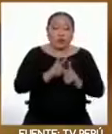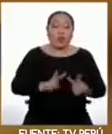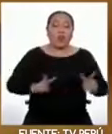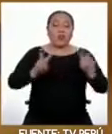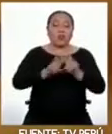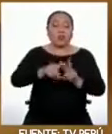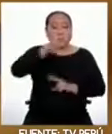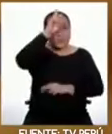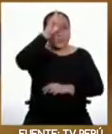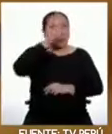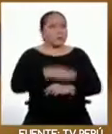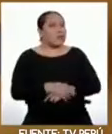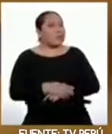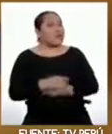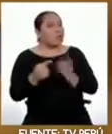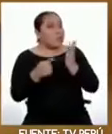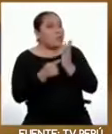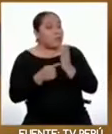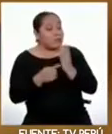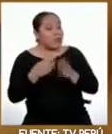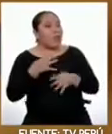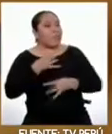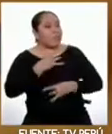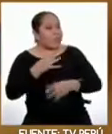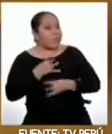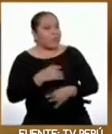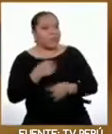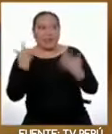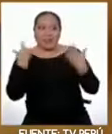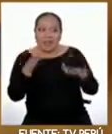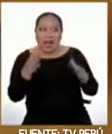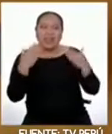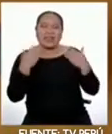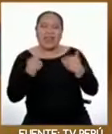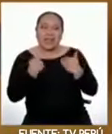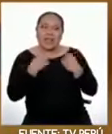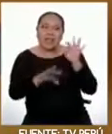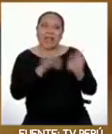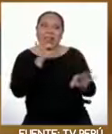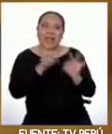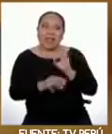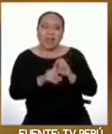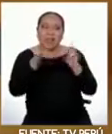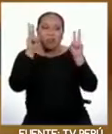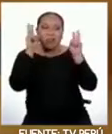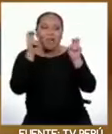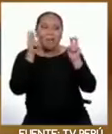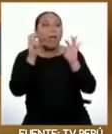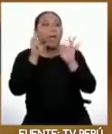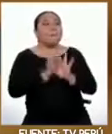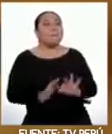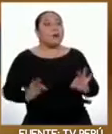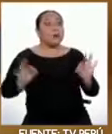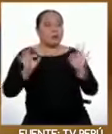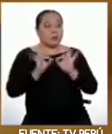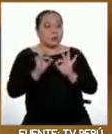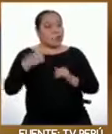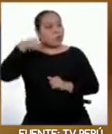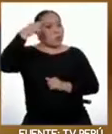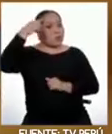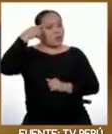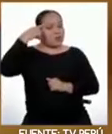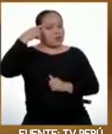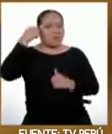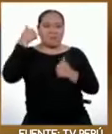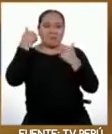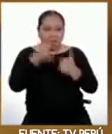No solo tienen una técnica interesante, sino que ya avanzaron con elegir un tema muy importante. Me parece